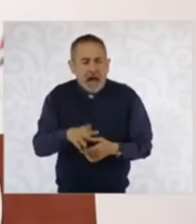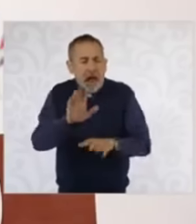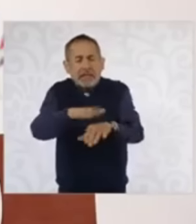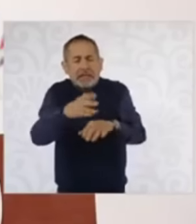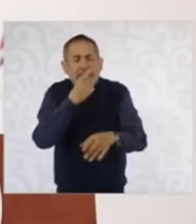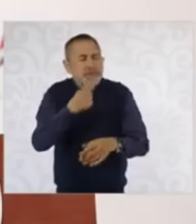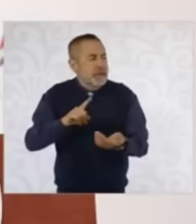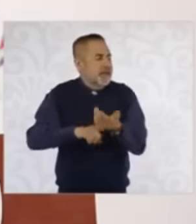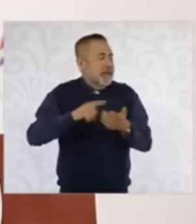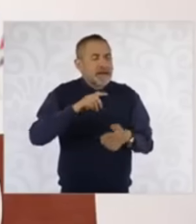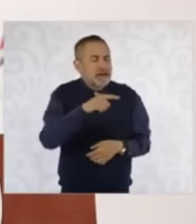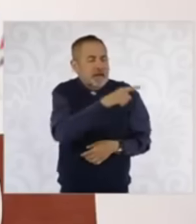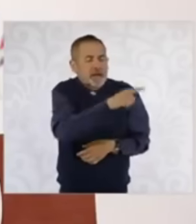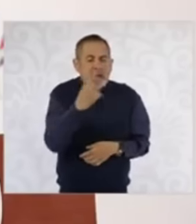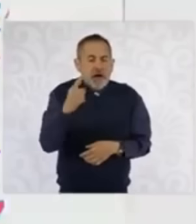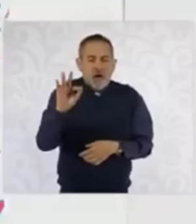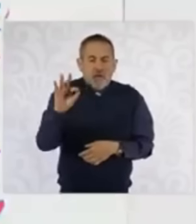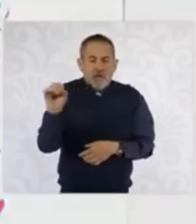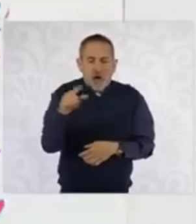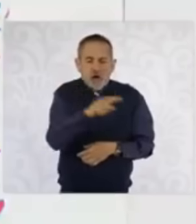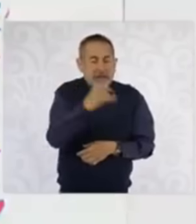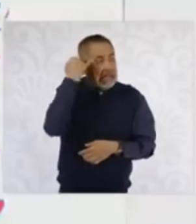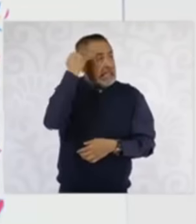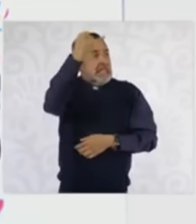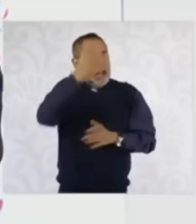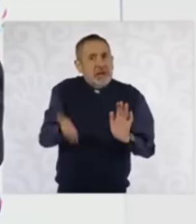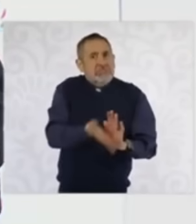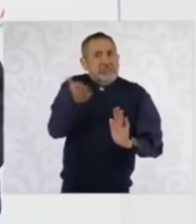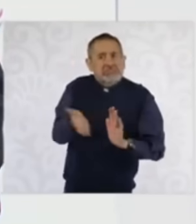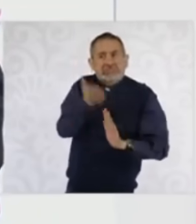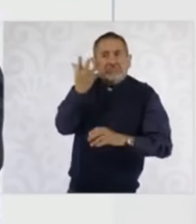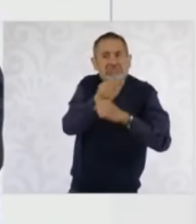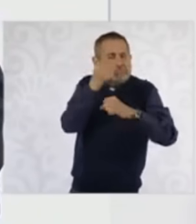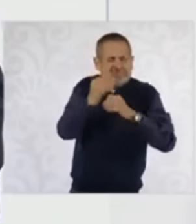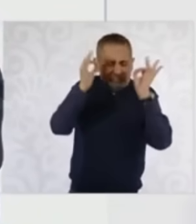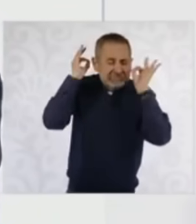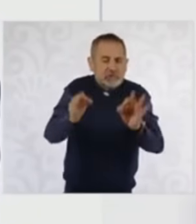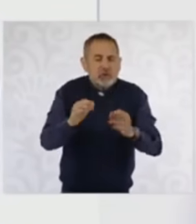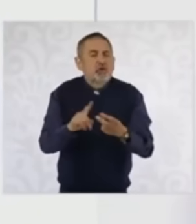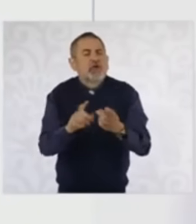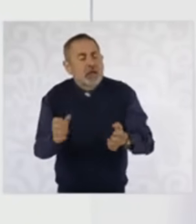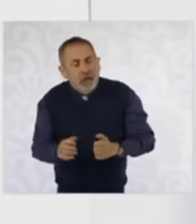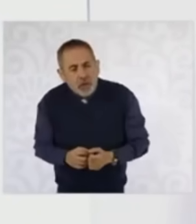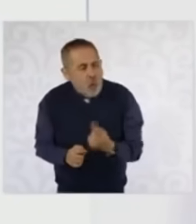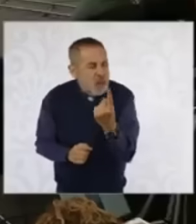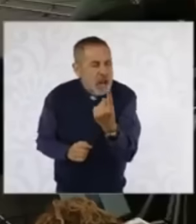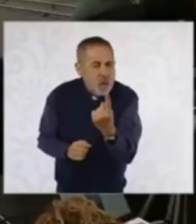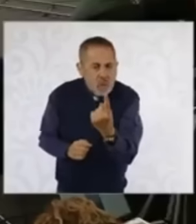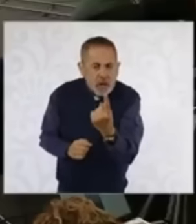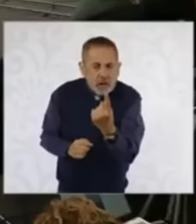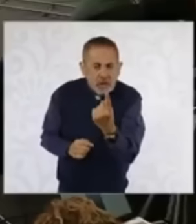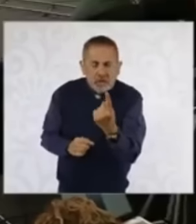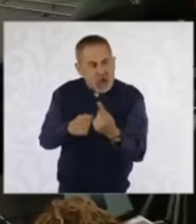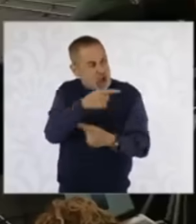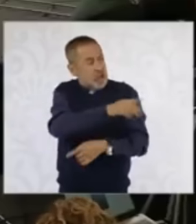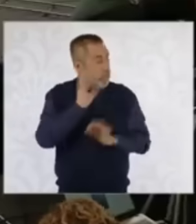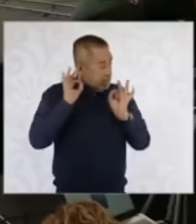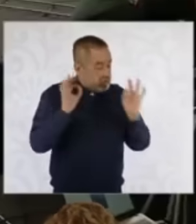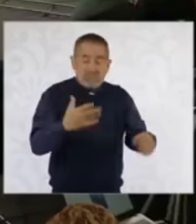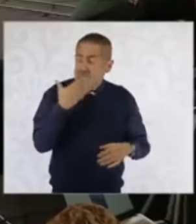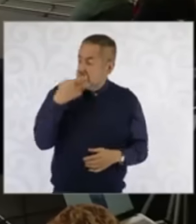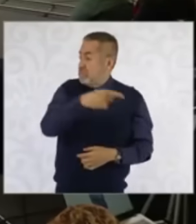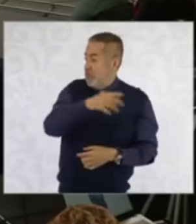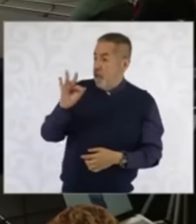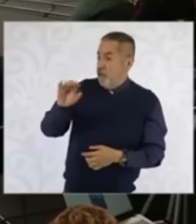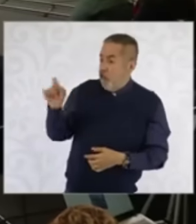es que ya se viene el aumento de las pensiones para el 2025. Sí, así como lo escuchan. Vamos a echar chisme sobre